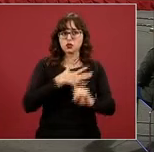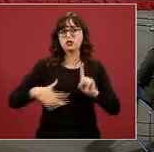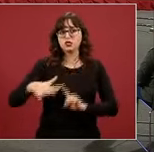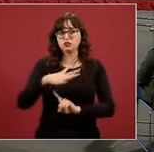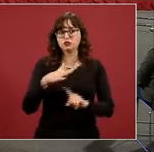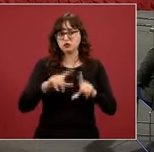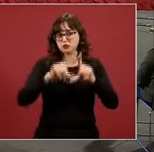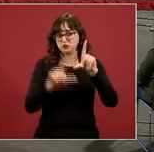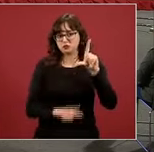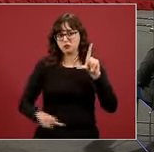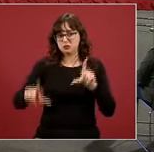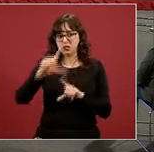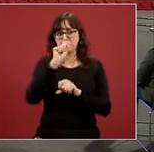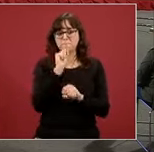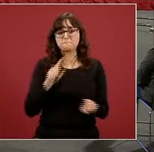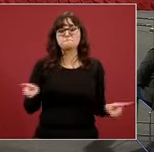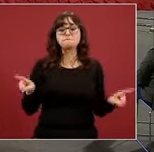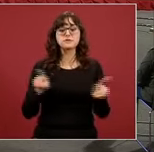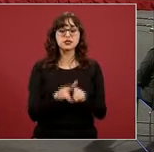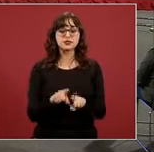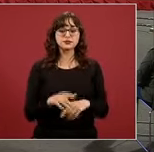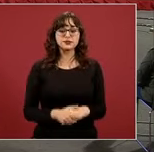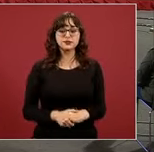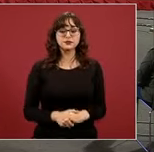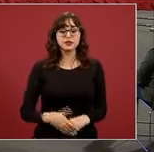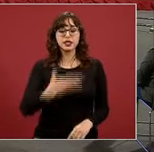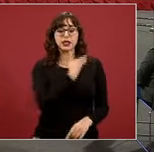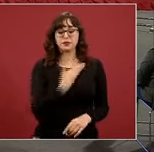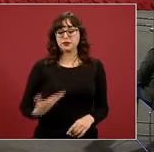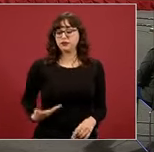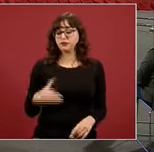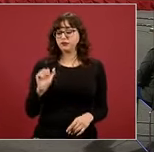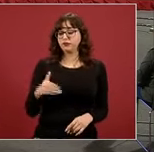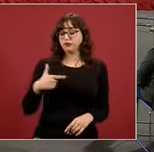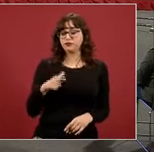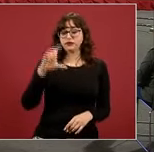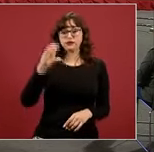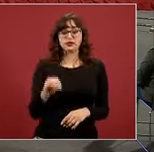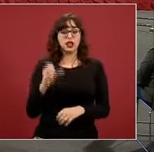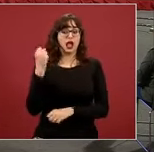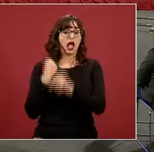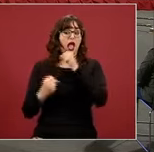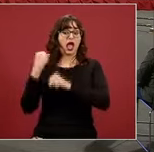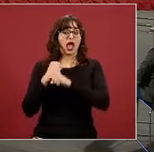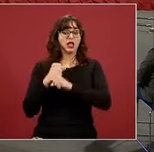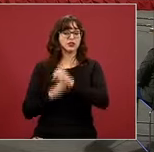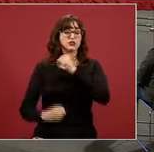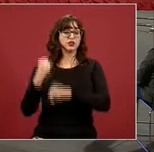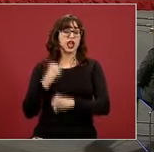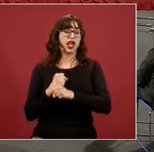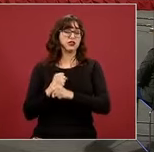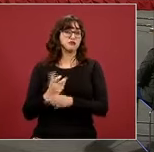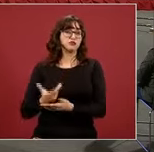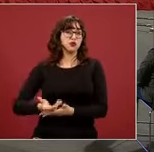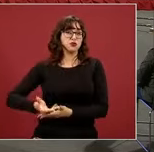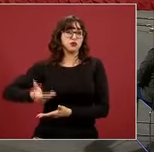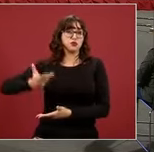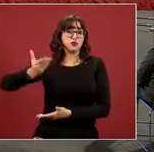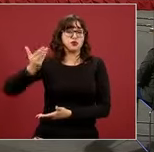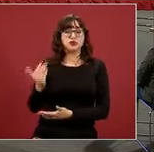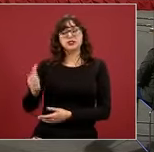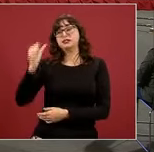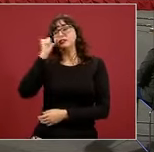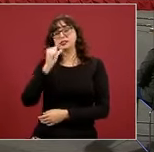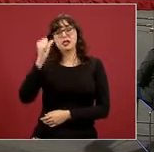local. Como lo ha señalado el presidente López Obrador desde hace muchos años, la Cuarta Transformación